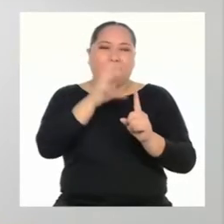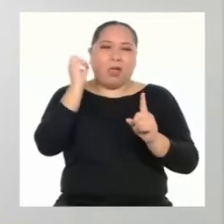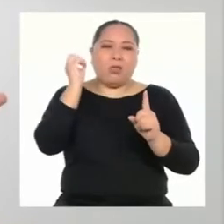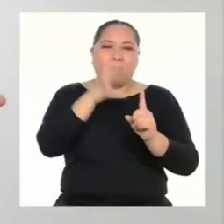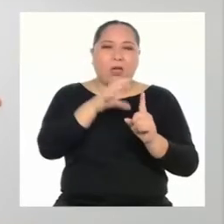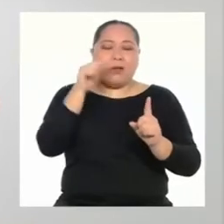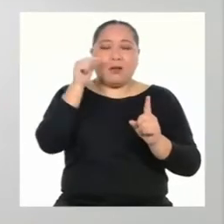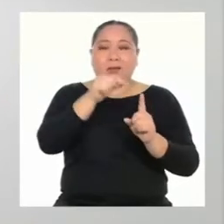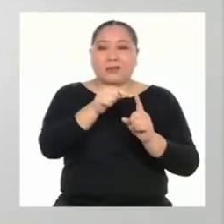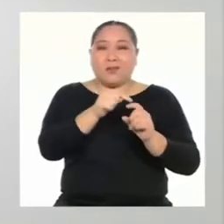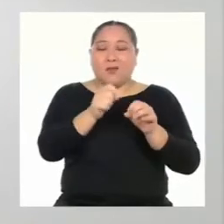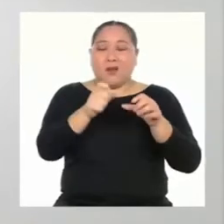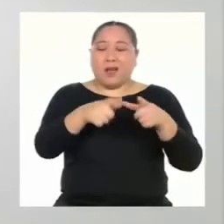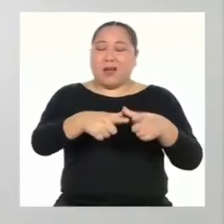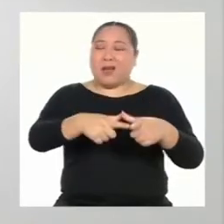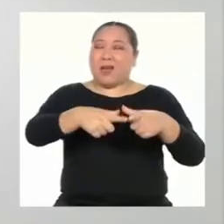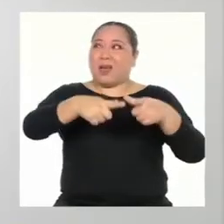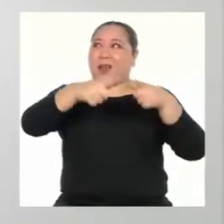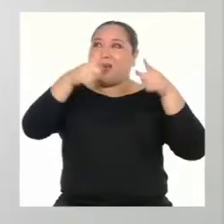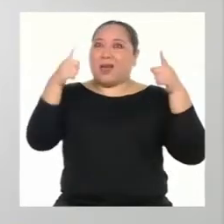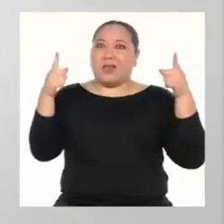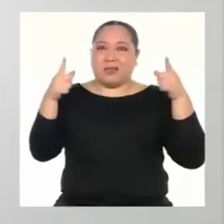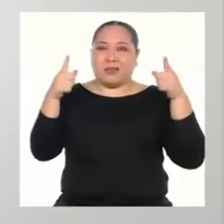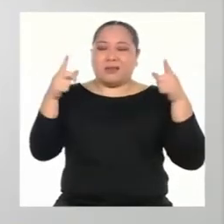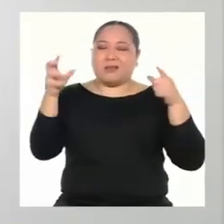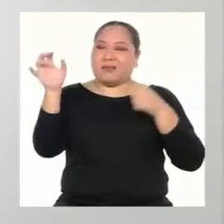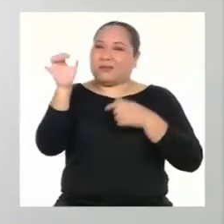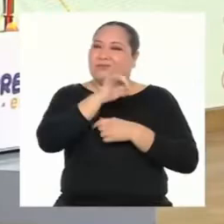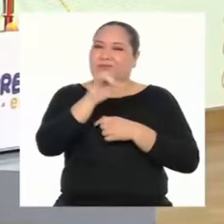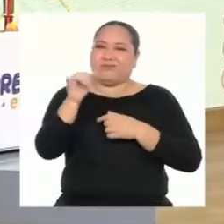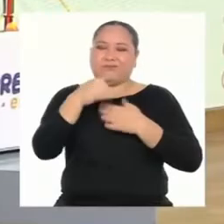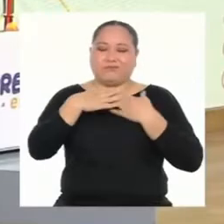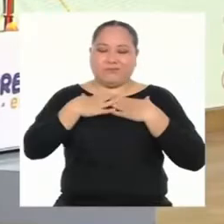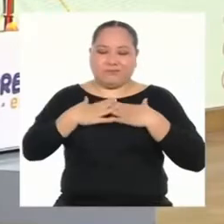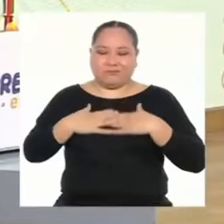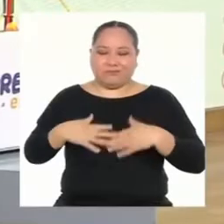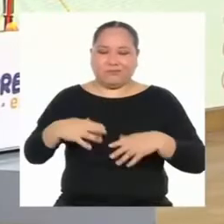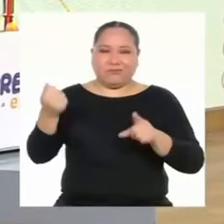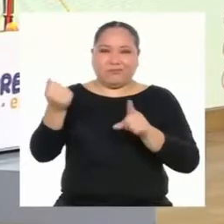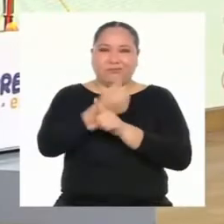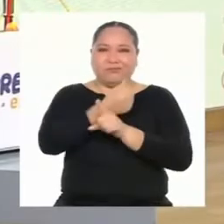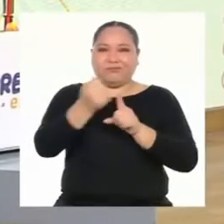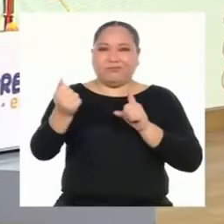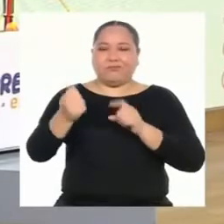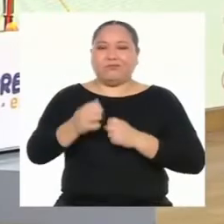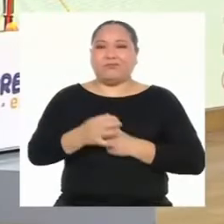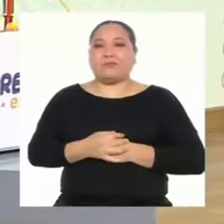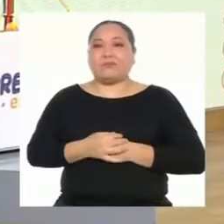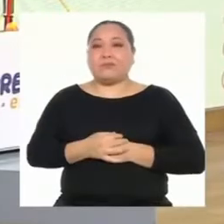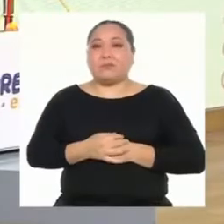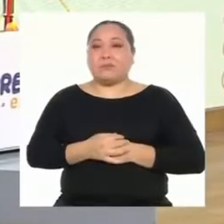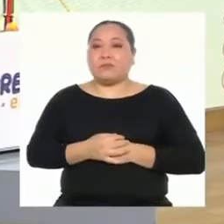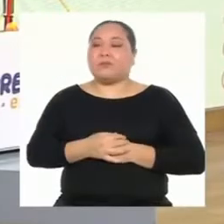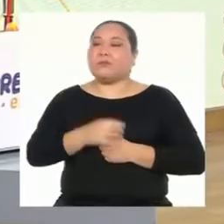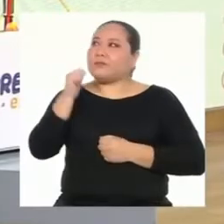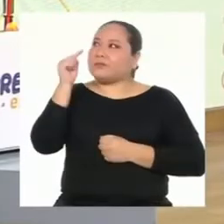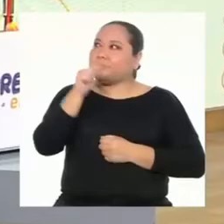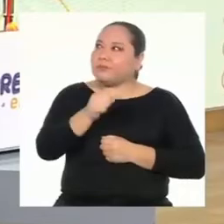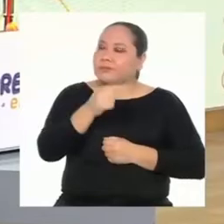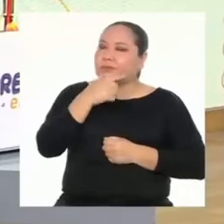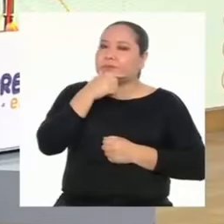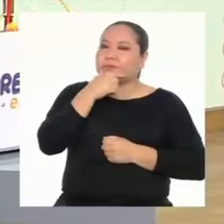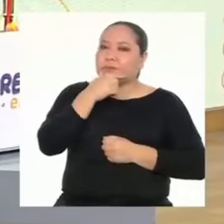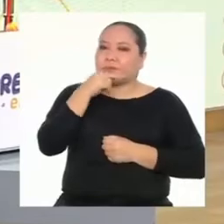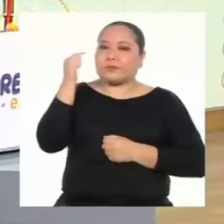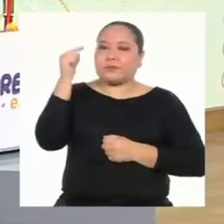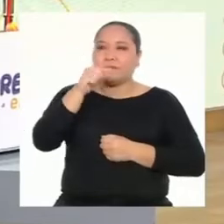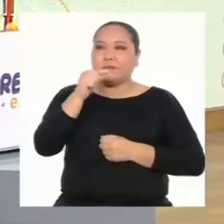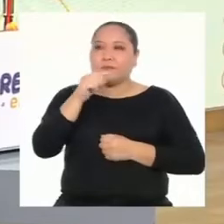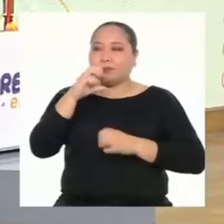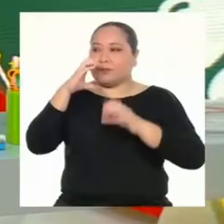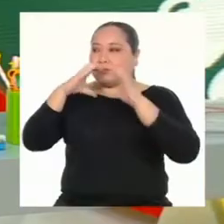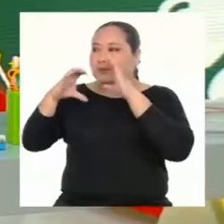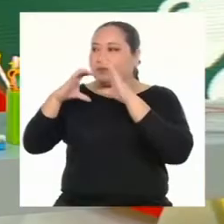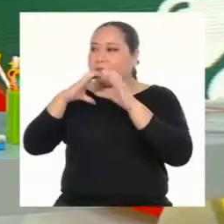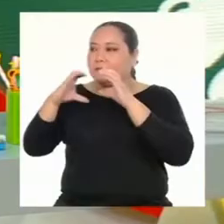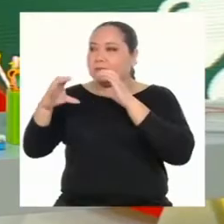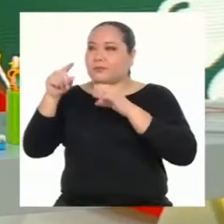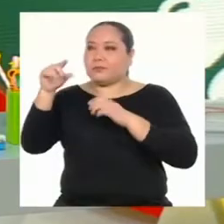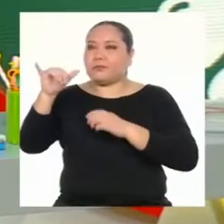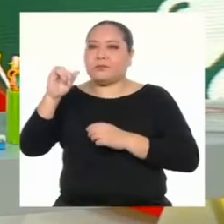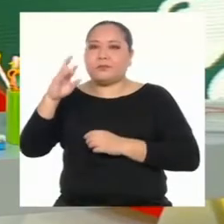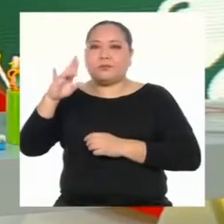violencia son tan nocivos como la violencia física. Ya veo. Aquí entraría lo que comentábamos con